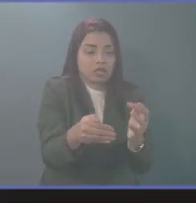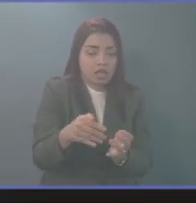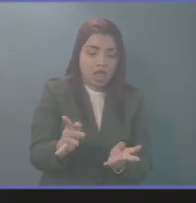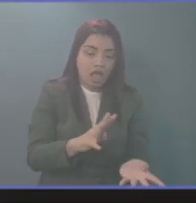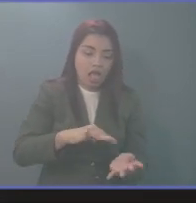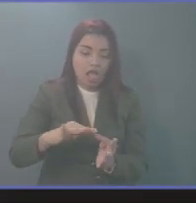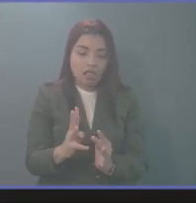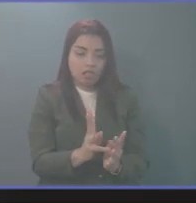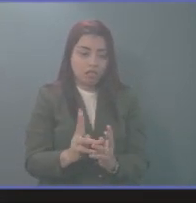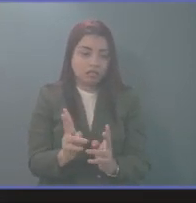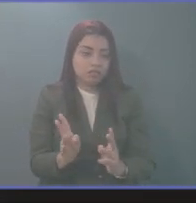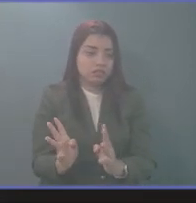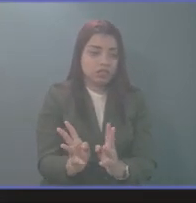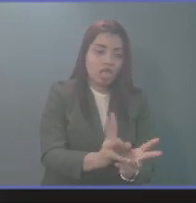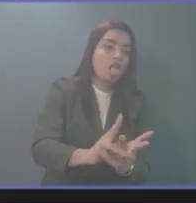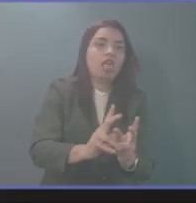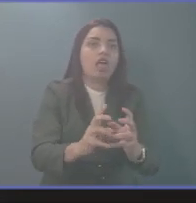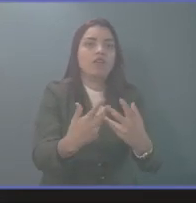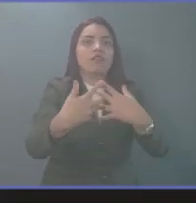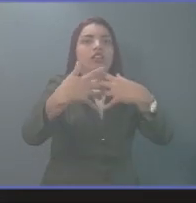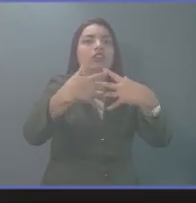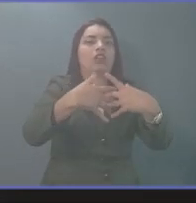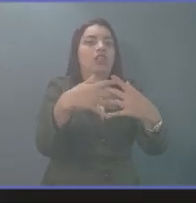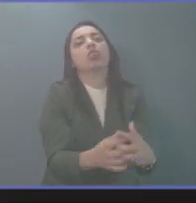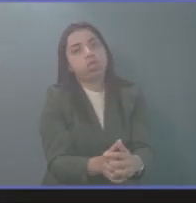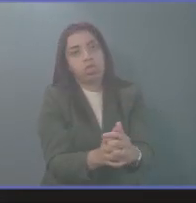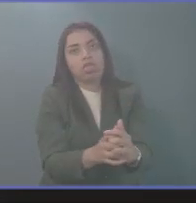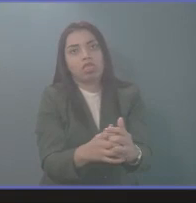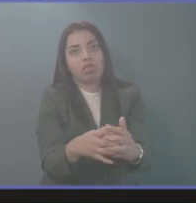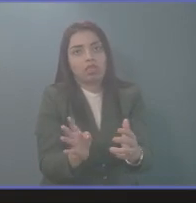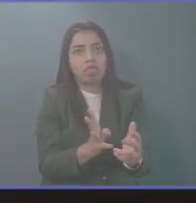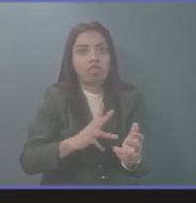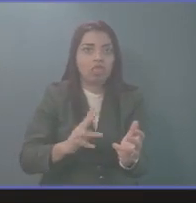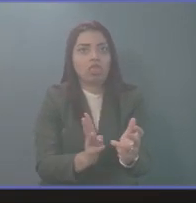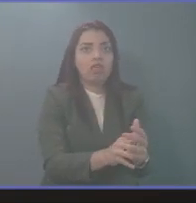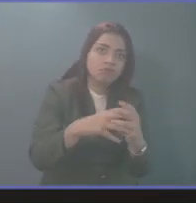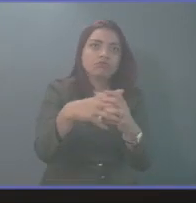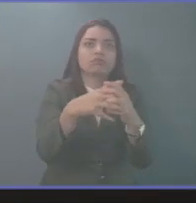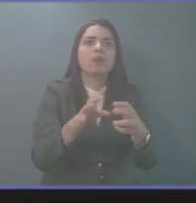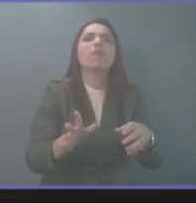llegado hasta los filtros de tratamiento y por qué, en qué momento, por qué fue tarde parar la producción del agua?